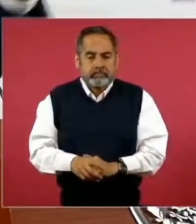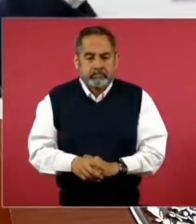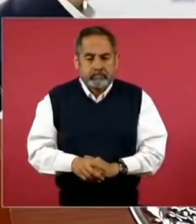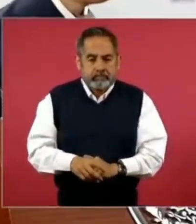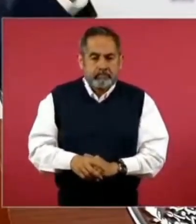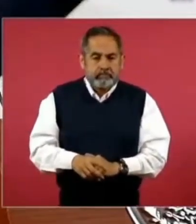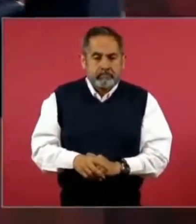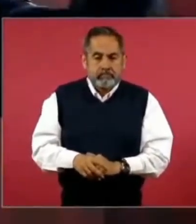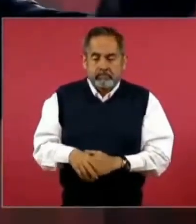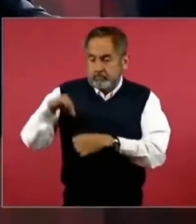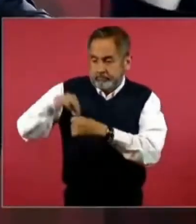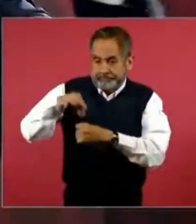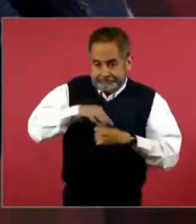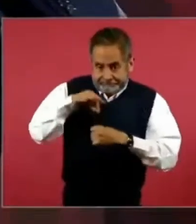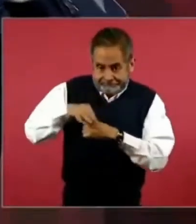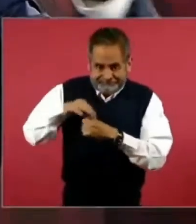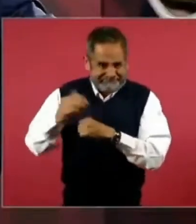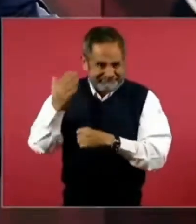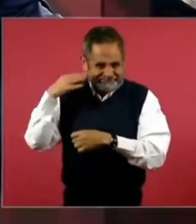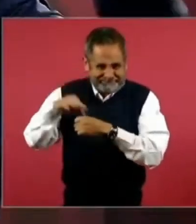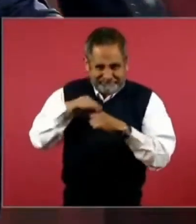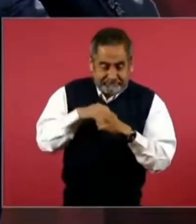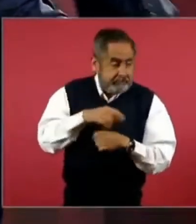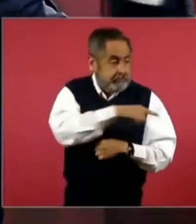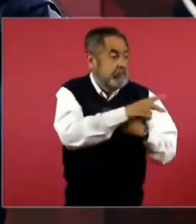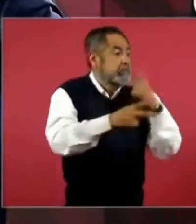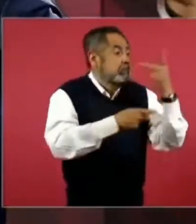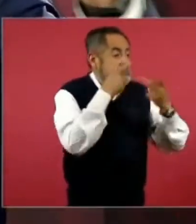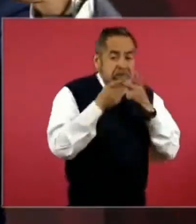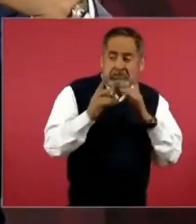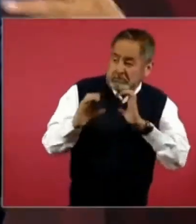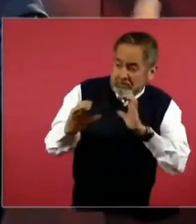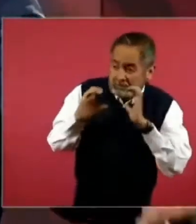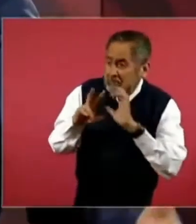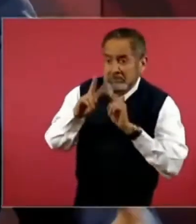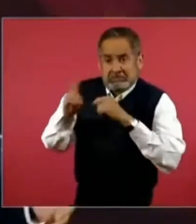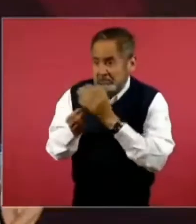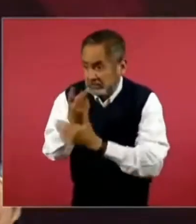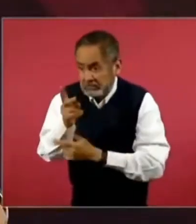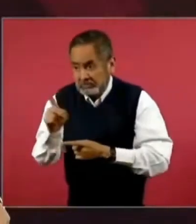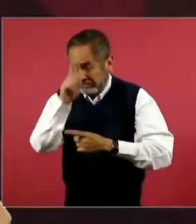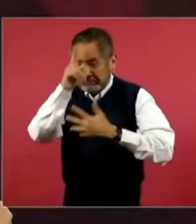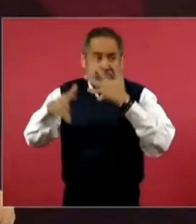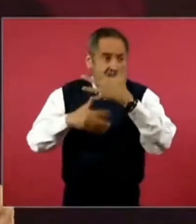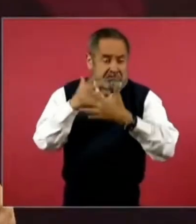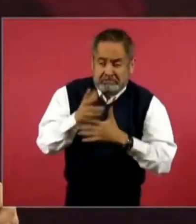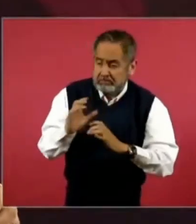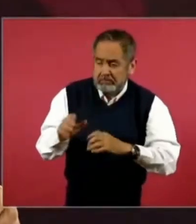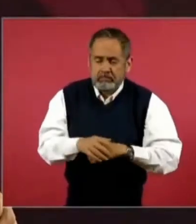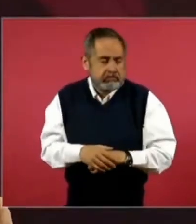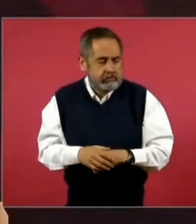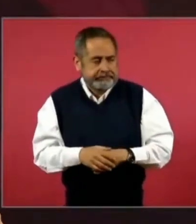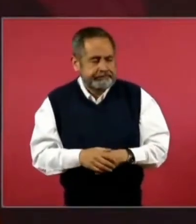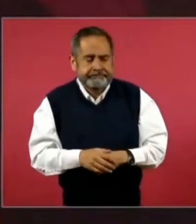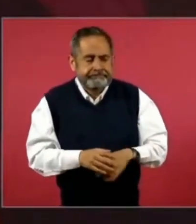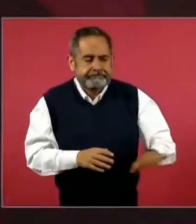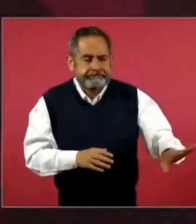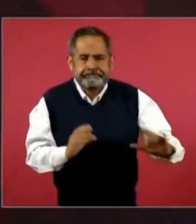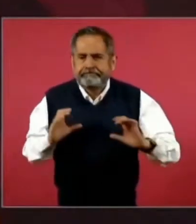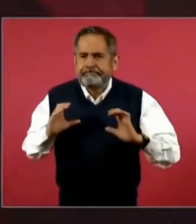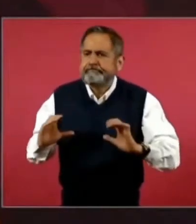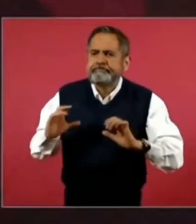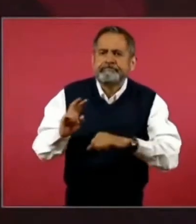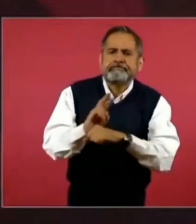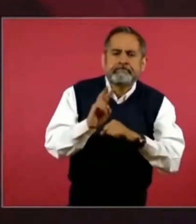Pasaron las elecciones, se habló de violencia, cuidamos a todos